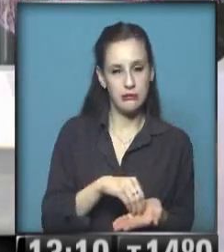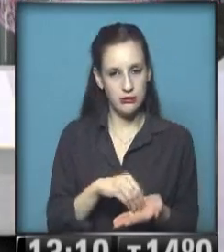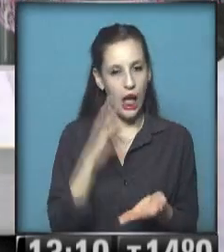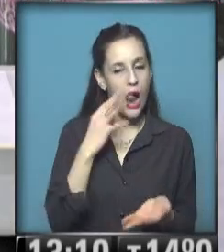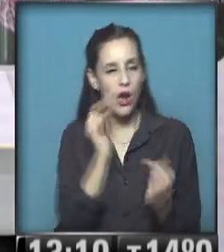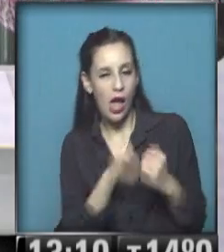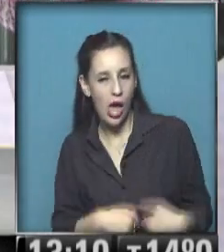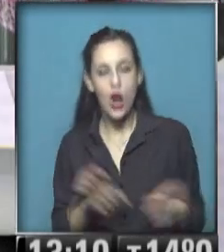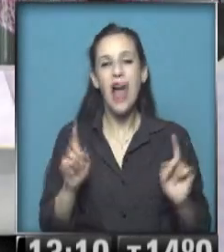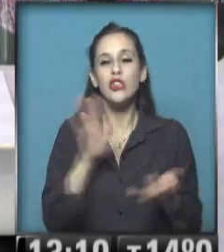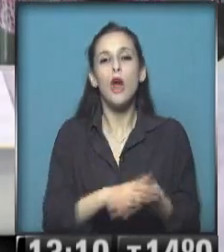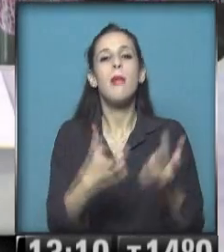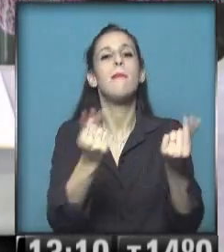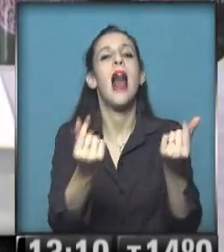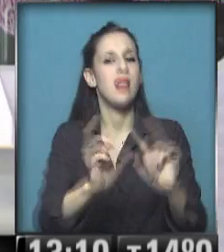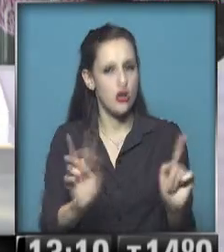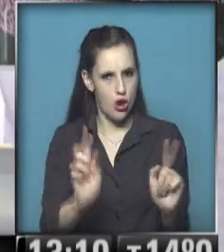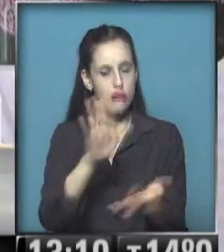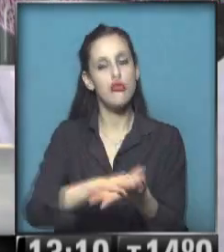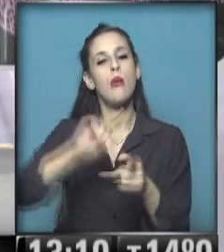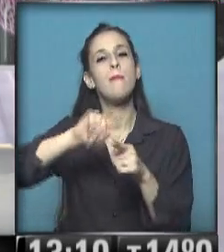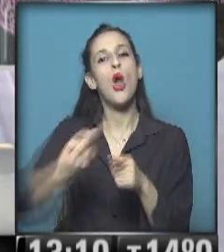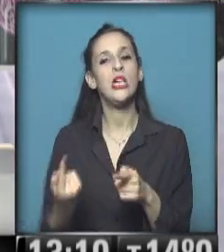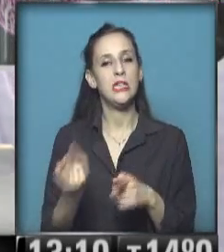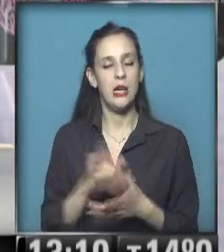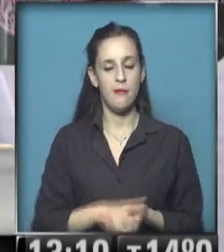términos económicos, me refiero en términos políticos.